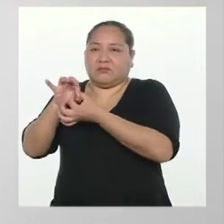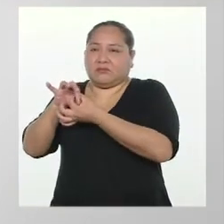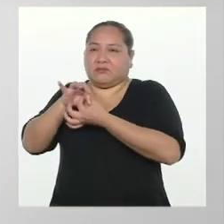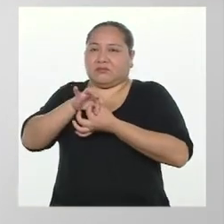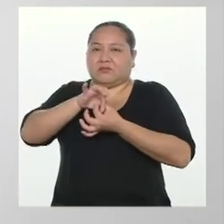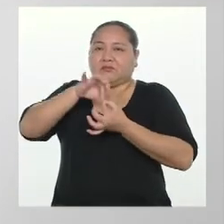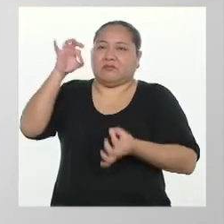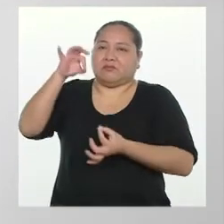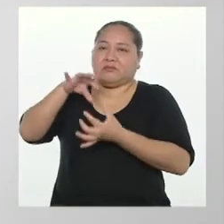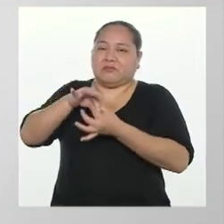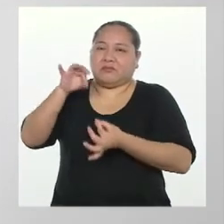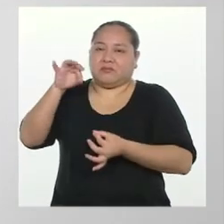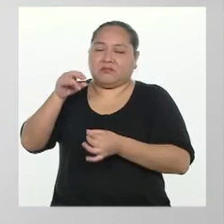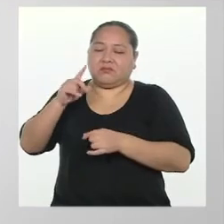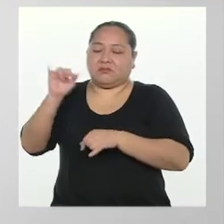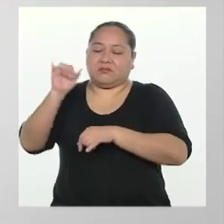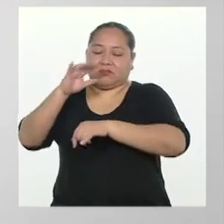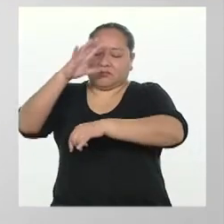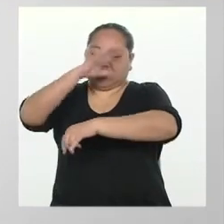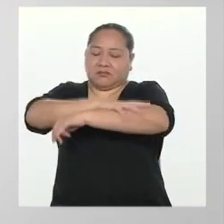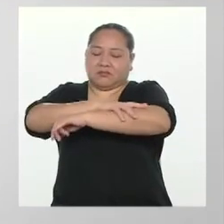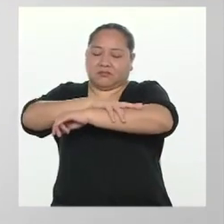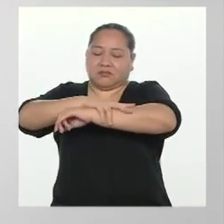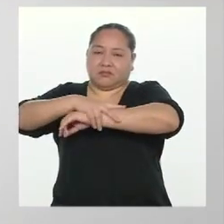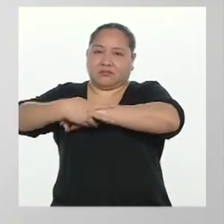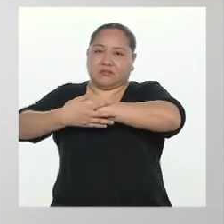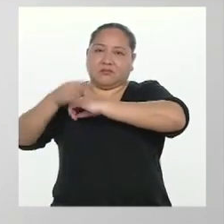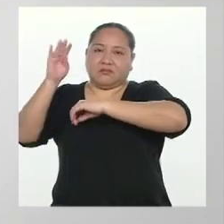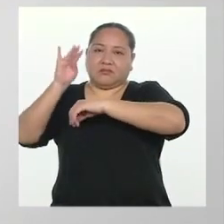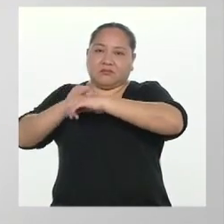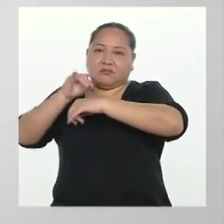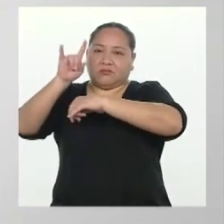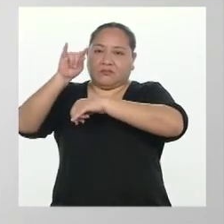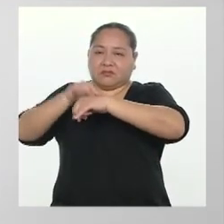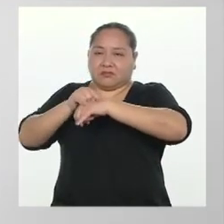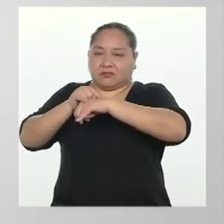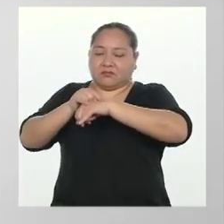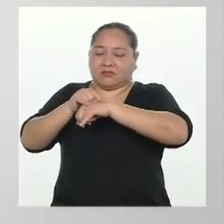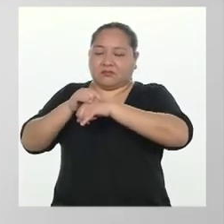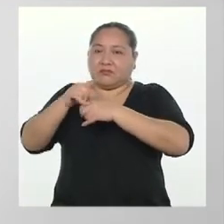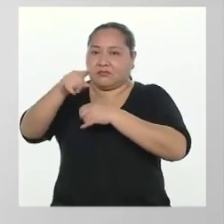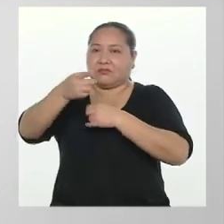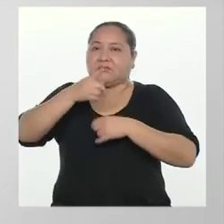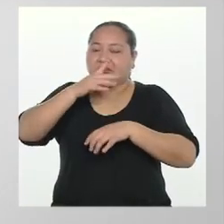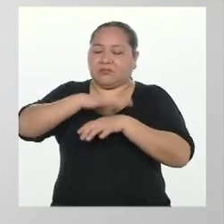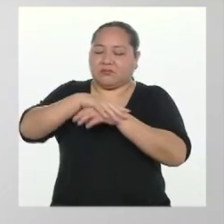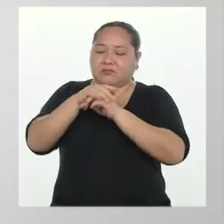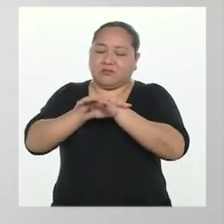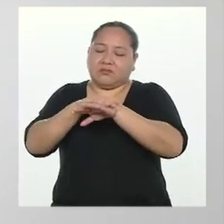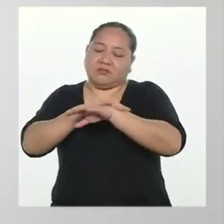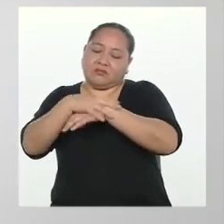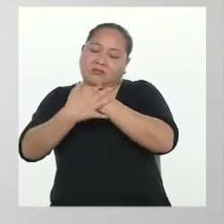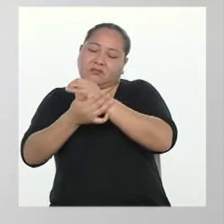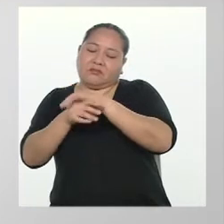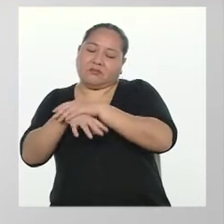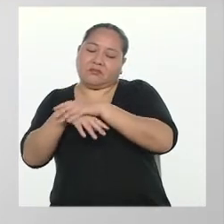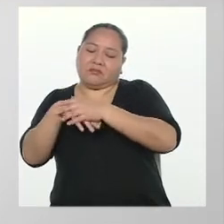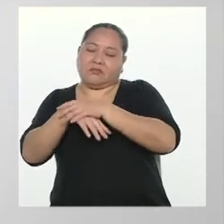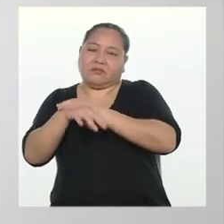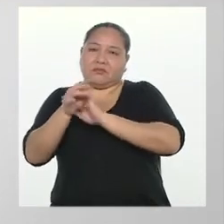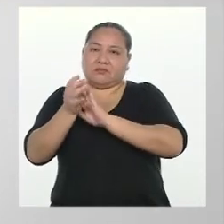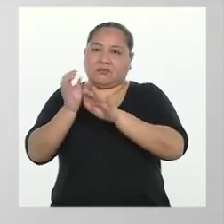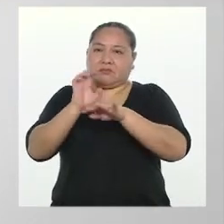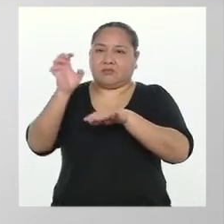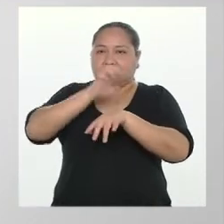superficie como la piel. Cuando te enjuagas las manos, todos los microorganismos que han sido dañados y